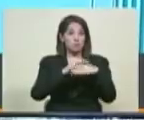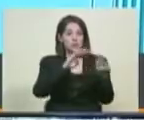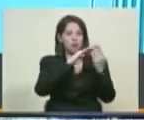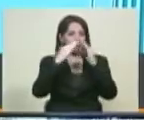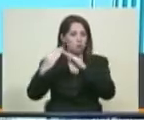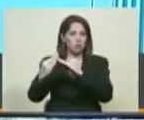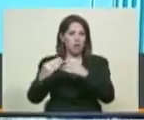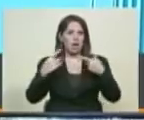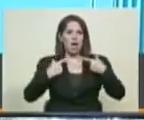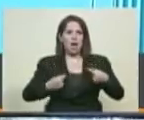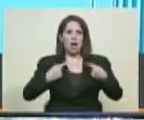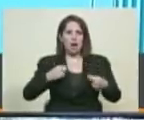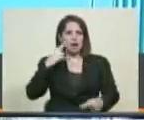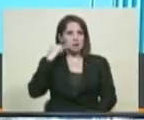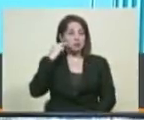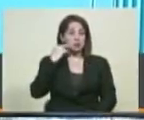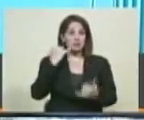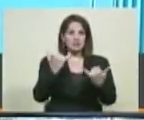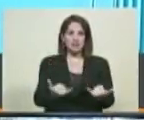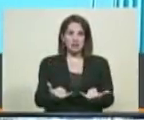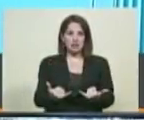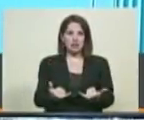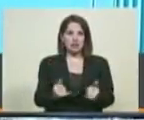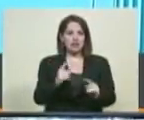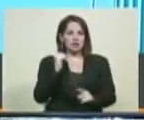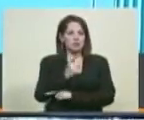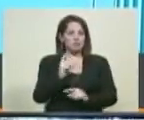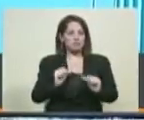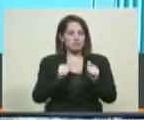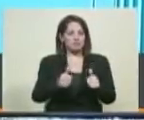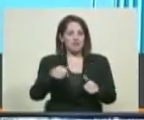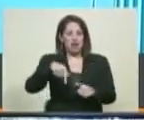Aristóbulo Isturiz, de inmediato, hoy mismo en la noche deben reunirse,